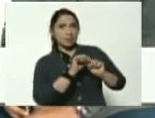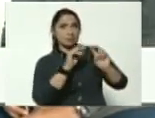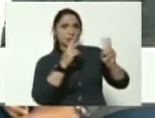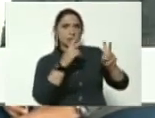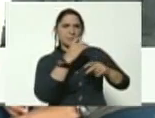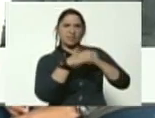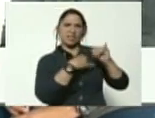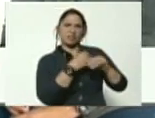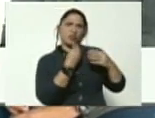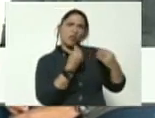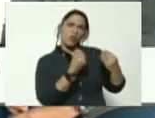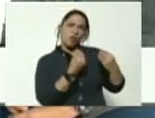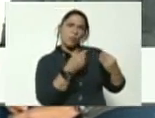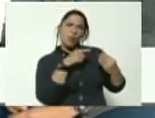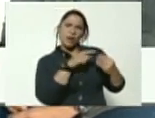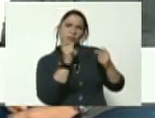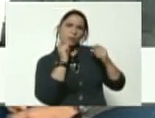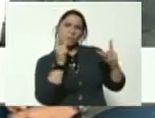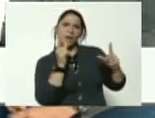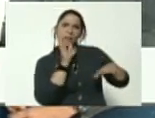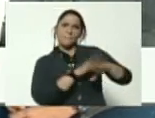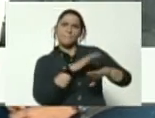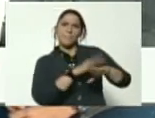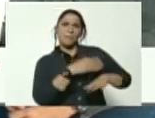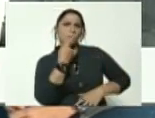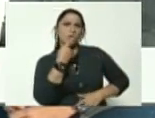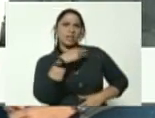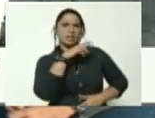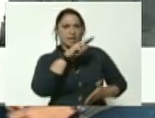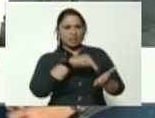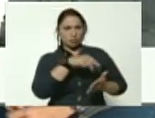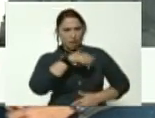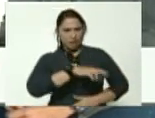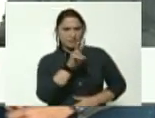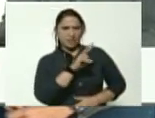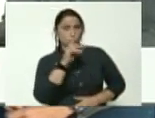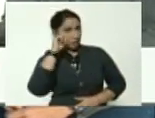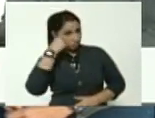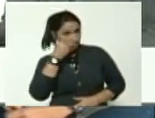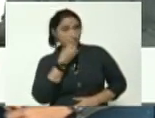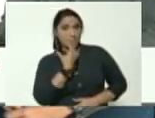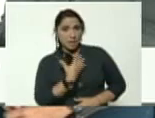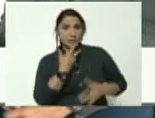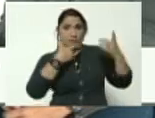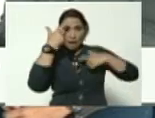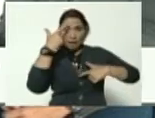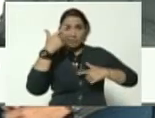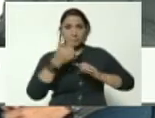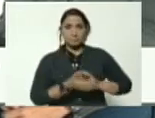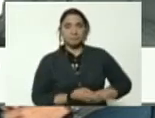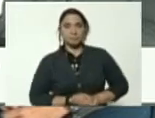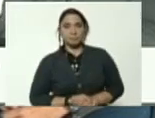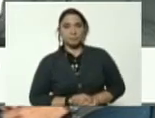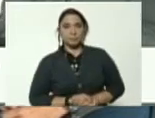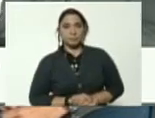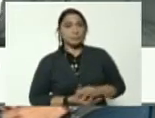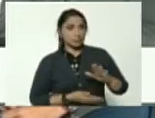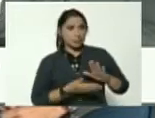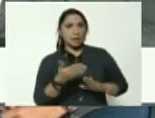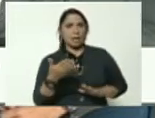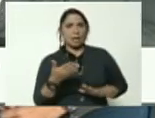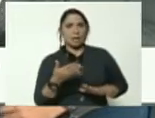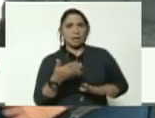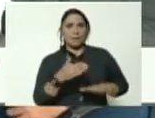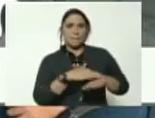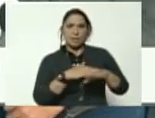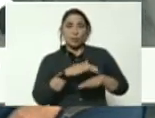internacional. ¿Y cómo impacta eso lo que ocurre en la política nacional? Recordemos que si bien el comandante Chávez sale con un indulto